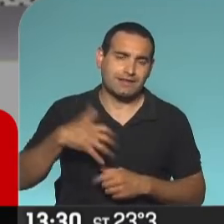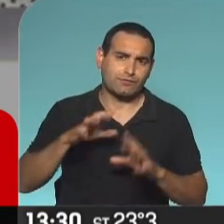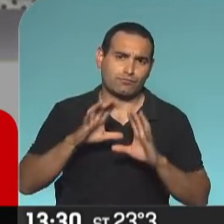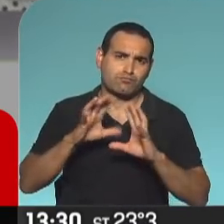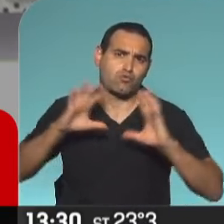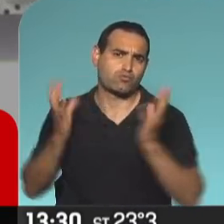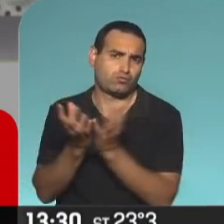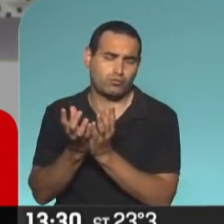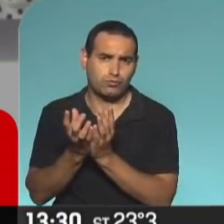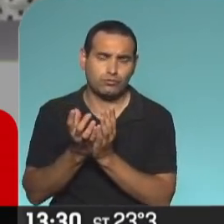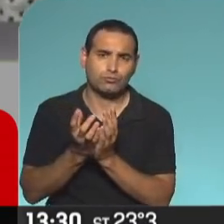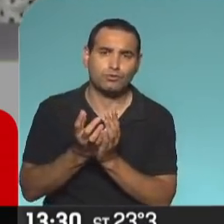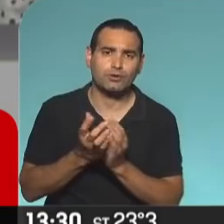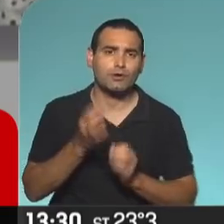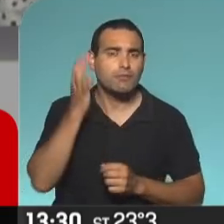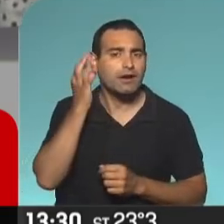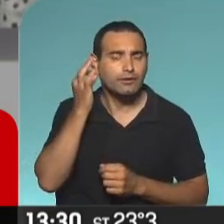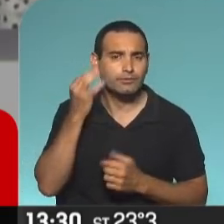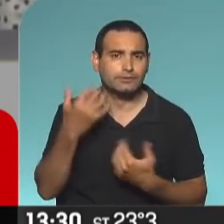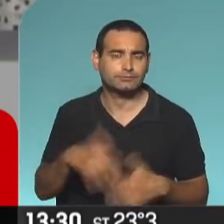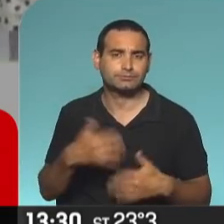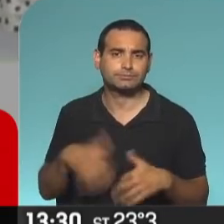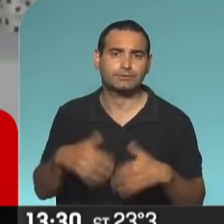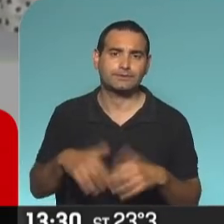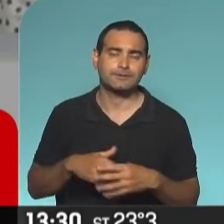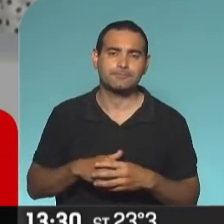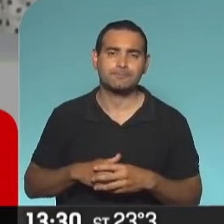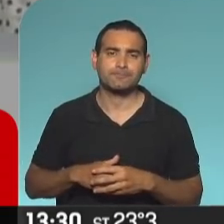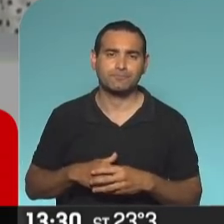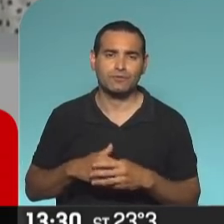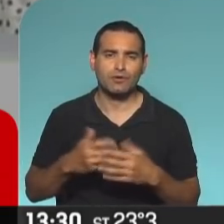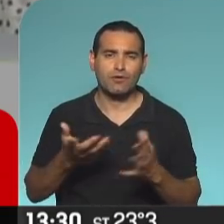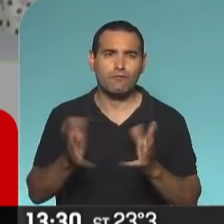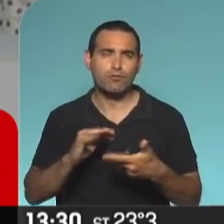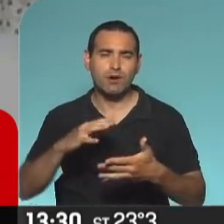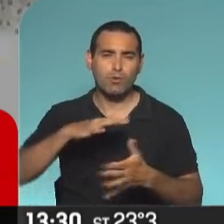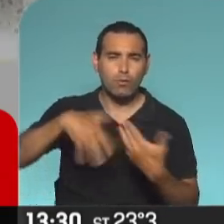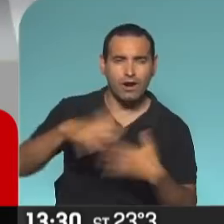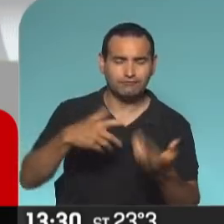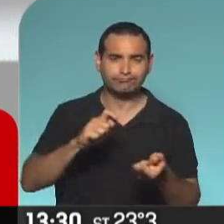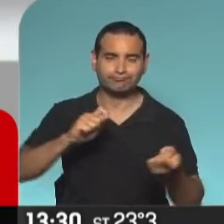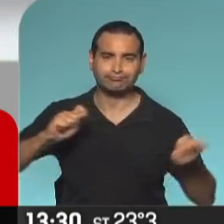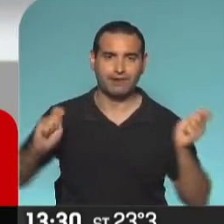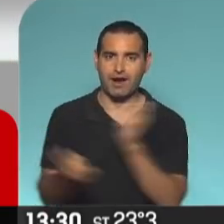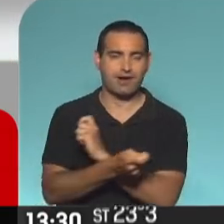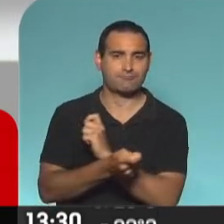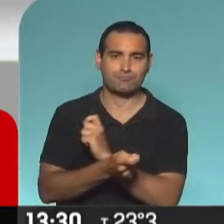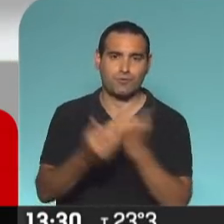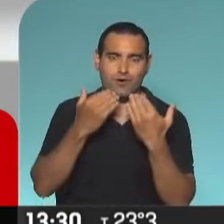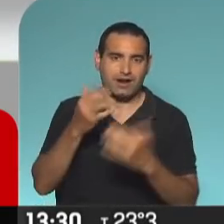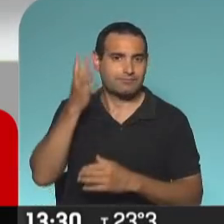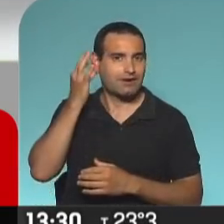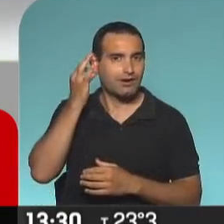mundial. Cambió totalmente la visión, cambió totalmente el juego, cambió totalmente lo que generaba